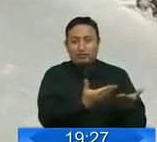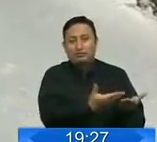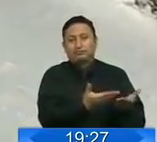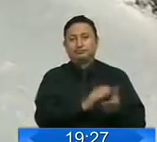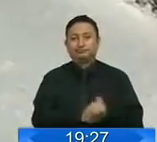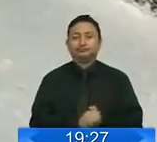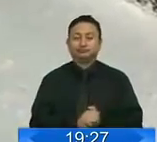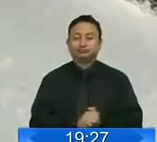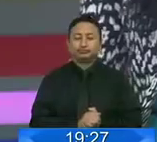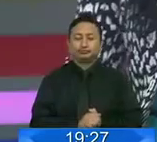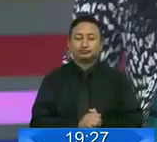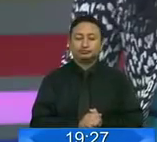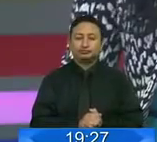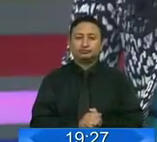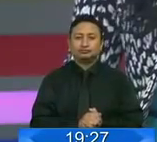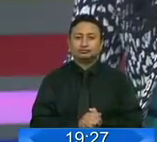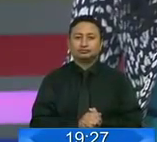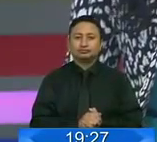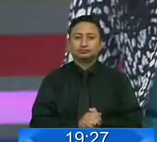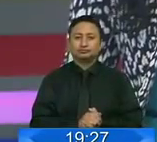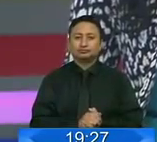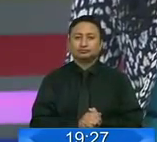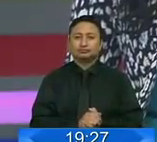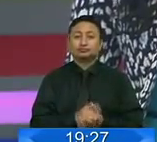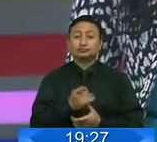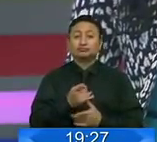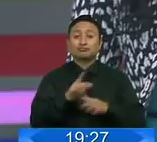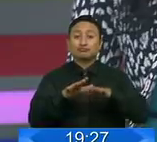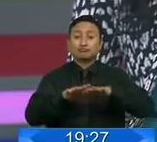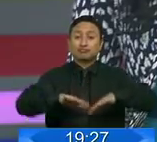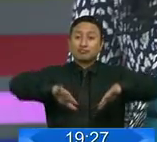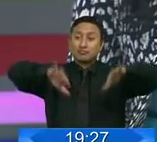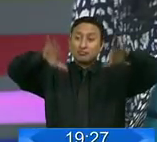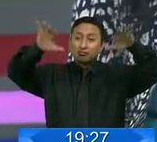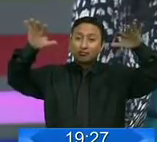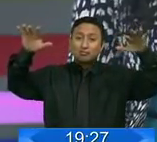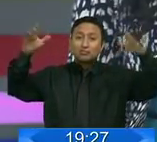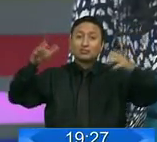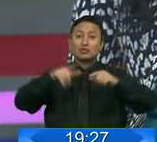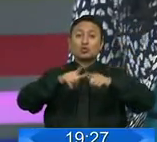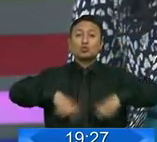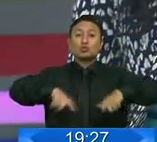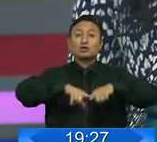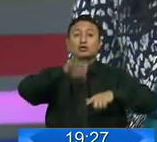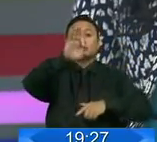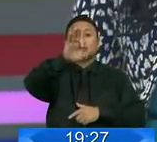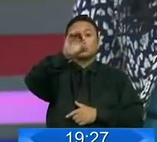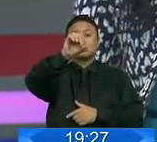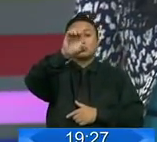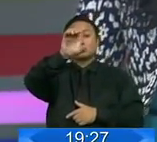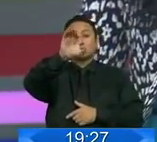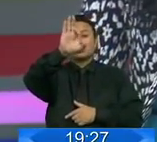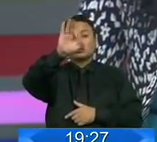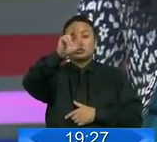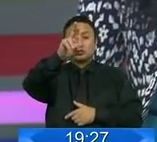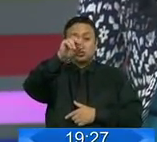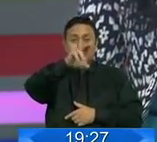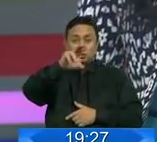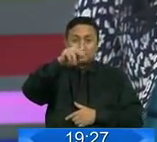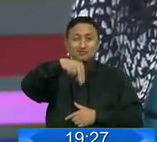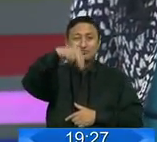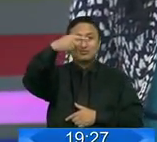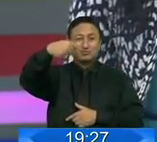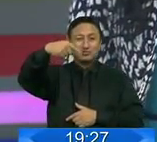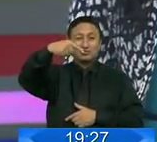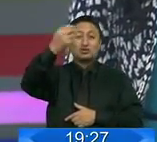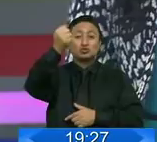Argoti. Un deslizamiento de tierra se registró en el sector de Toctiuco, en el occidente de la capital. Tuberías